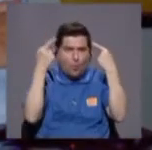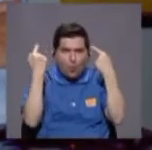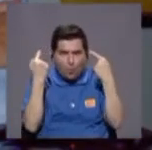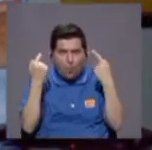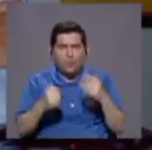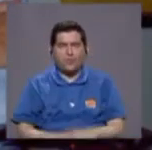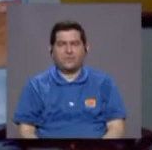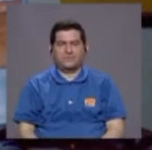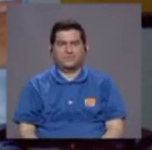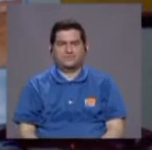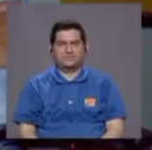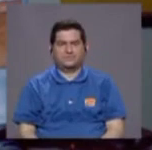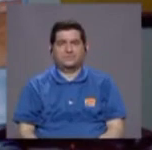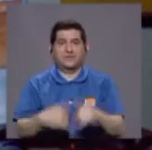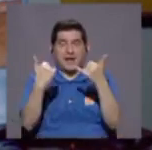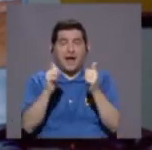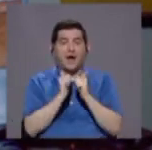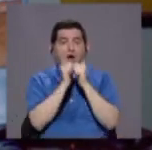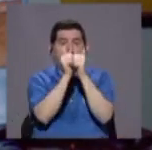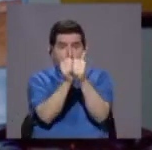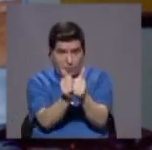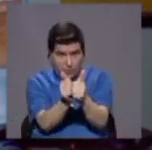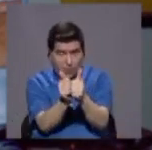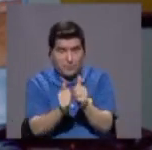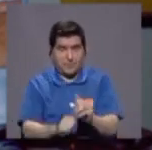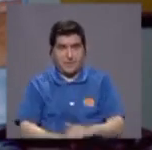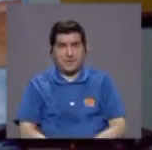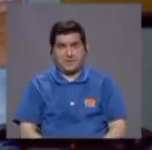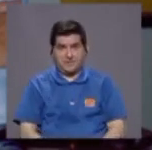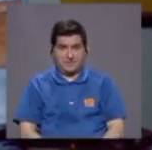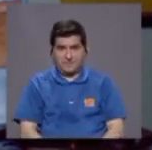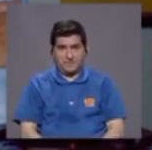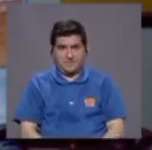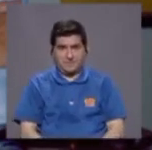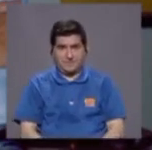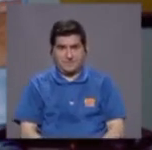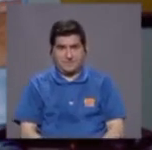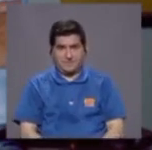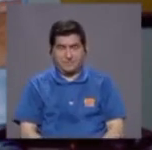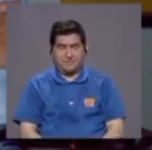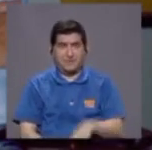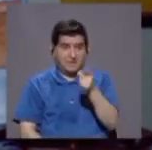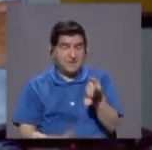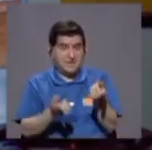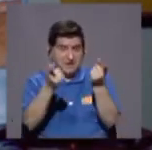Aparece ahora acompañado de